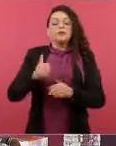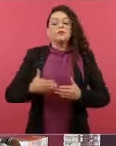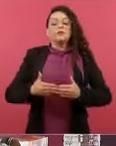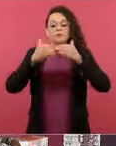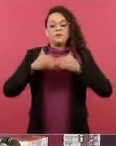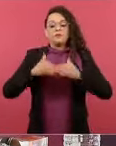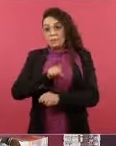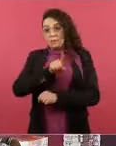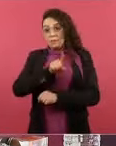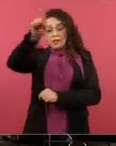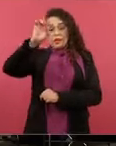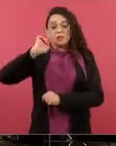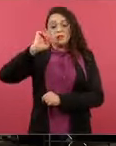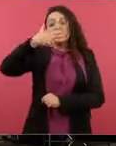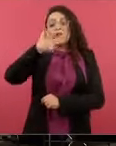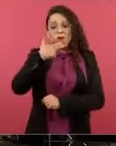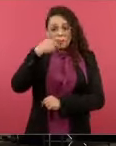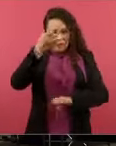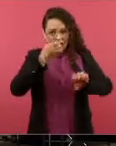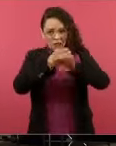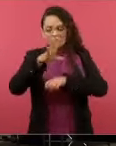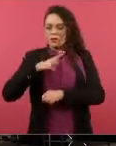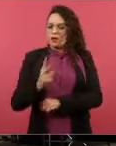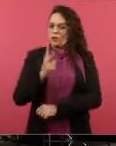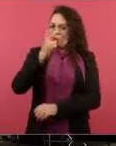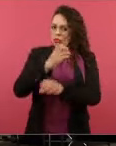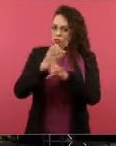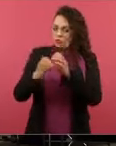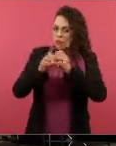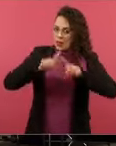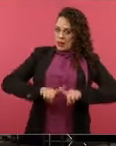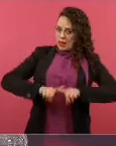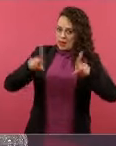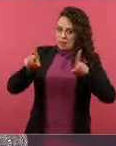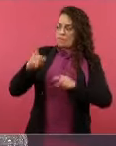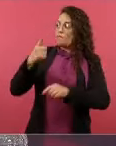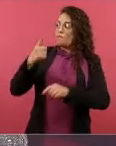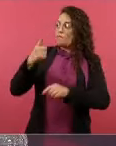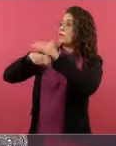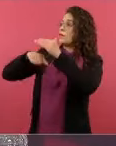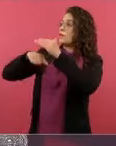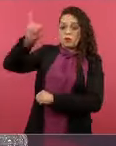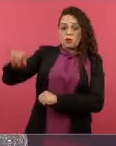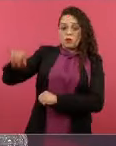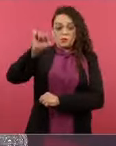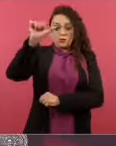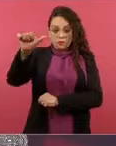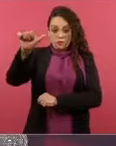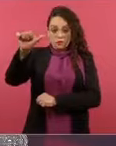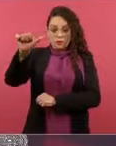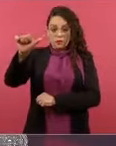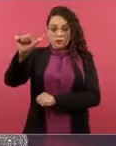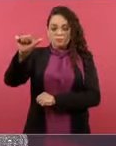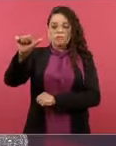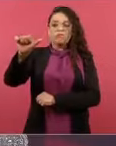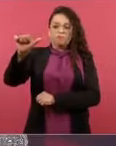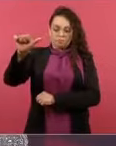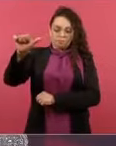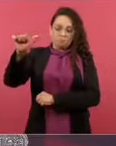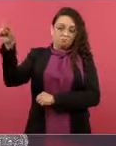Chihuahua son 2 temas distintos. En el caso de los amparos, nosotros hemos cumplido como Secretaría de Educación Pública con todo lo que